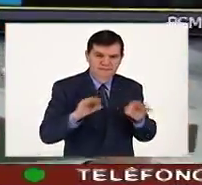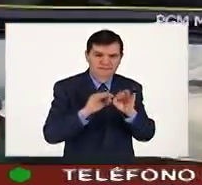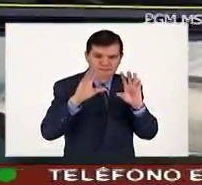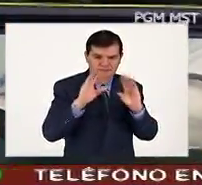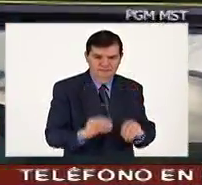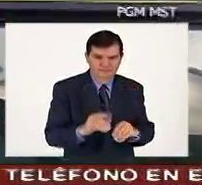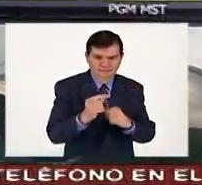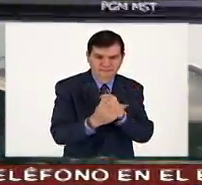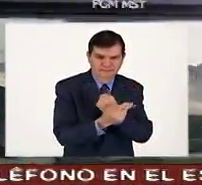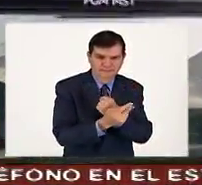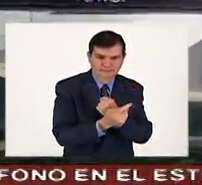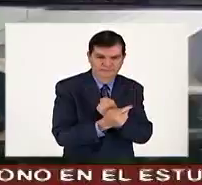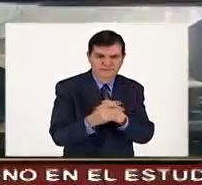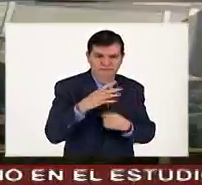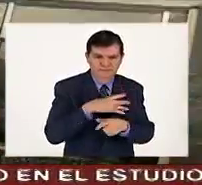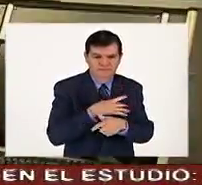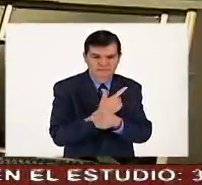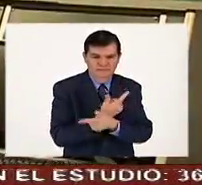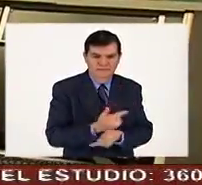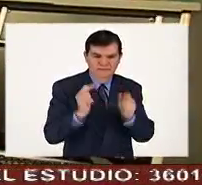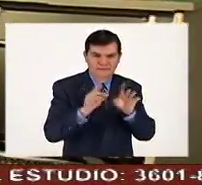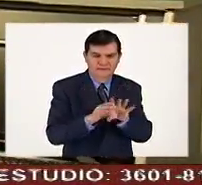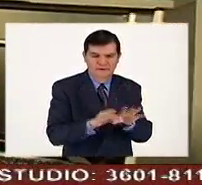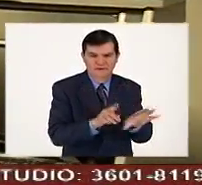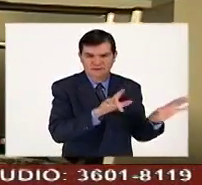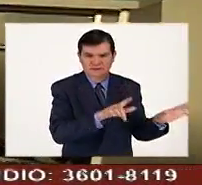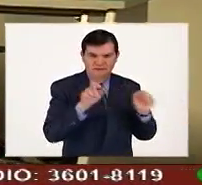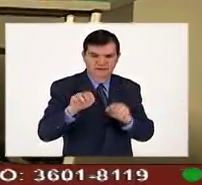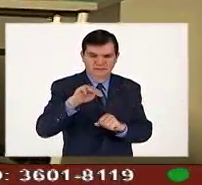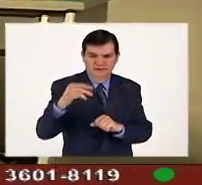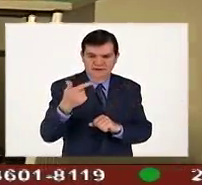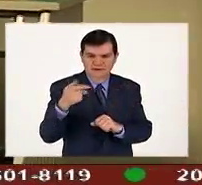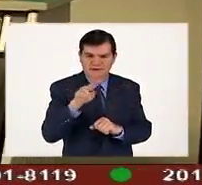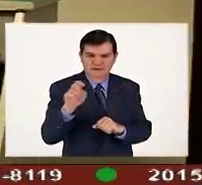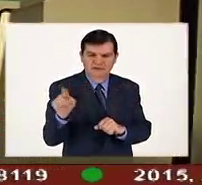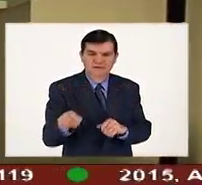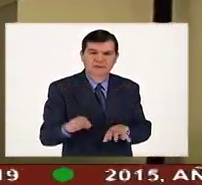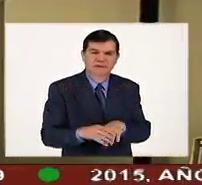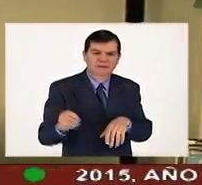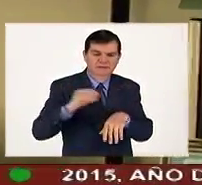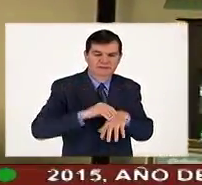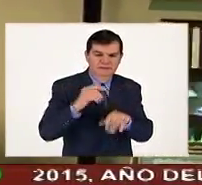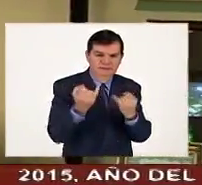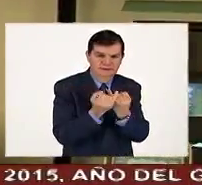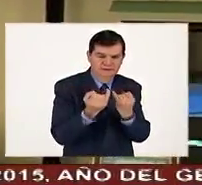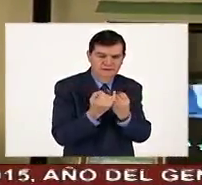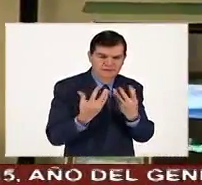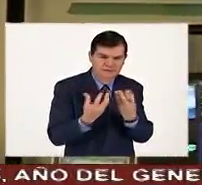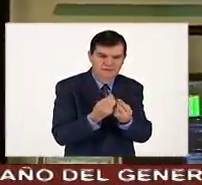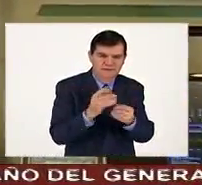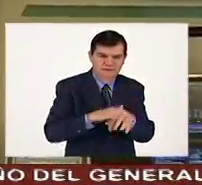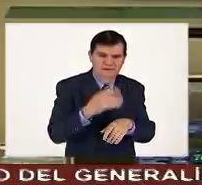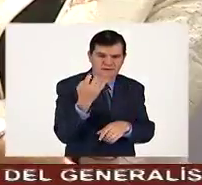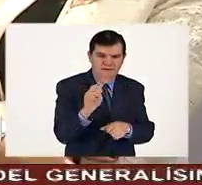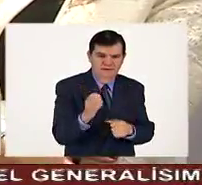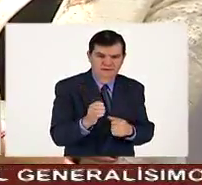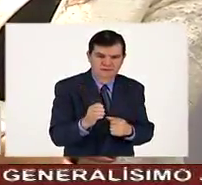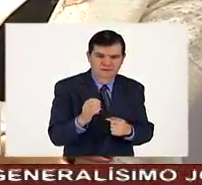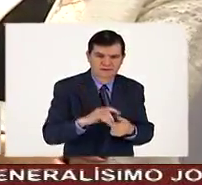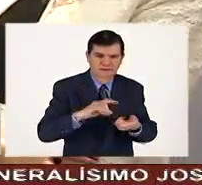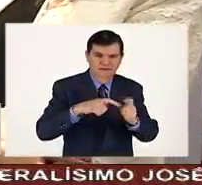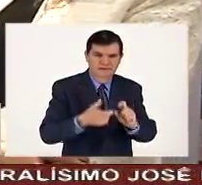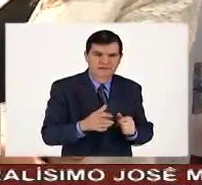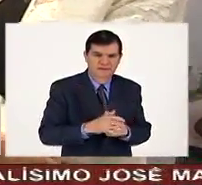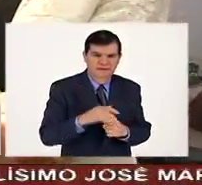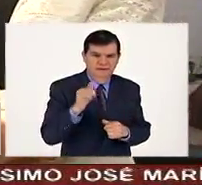apagón analógico es que se liberará la banda de 700 MHz para poder licitar la red compartida a finales de enero. Para México